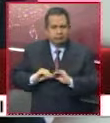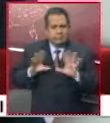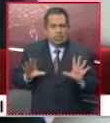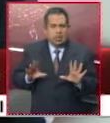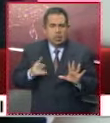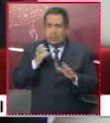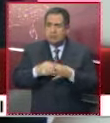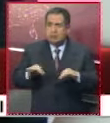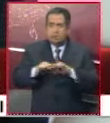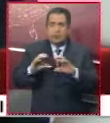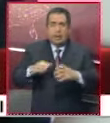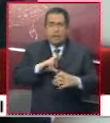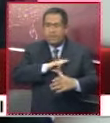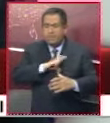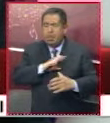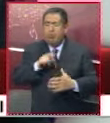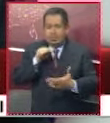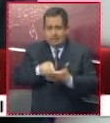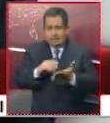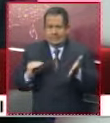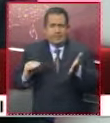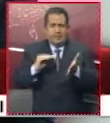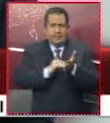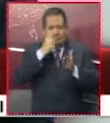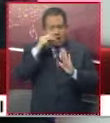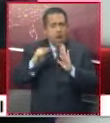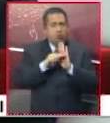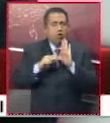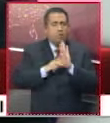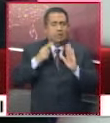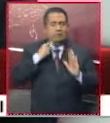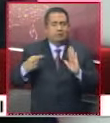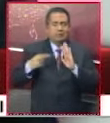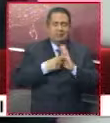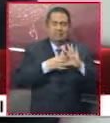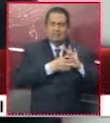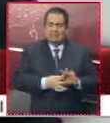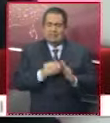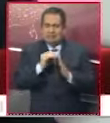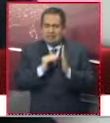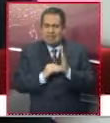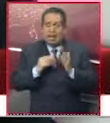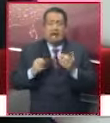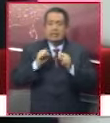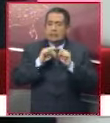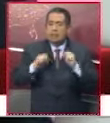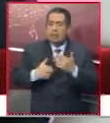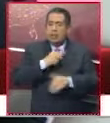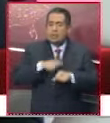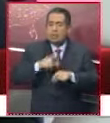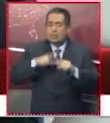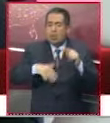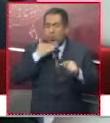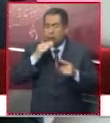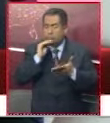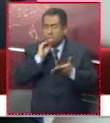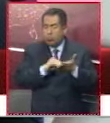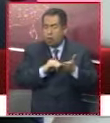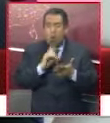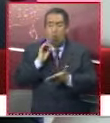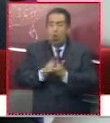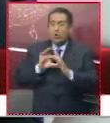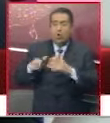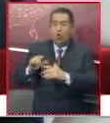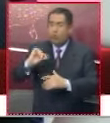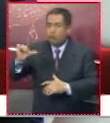sector privado también en esta definición de las normas que operarán el Sistema Nacional Anticorrupción, no solamente al sector